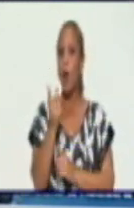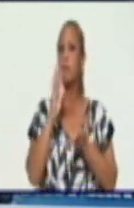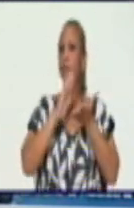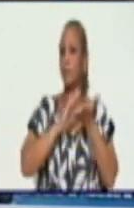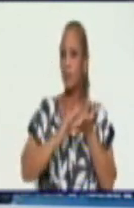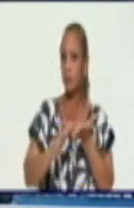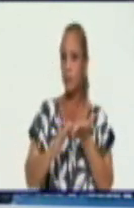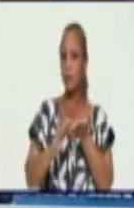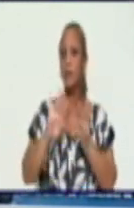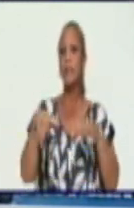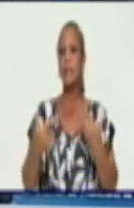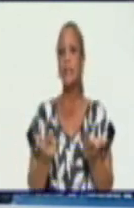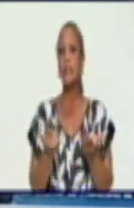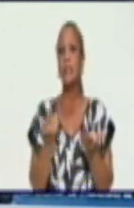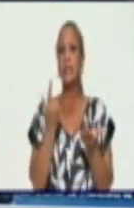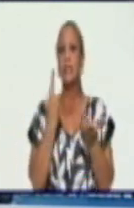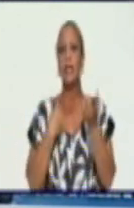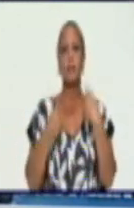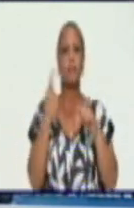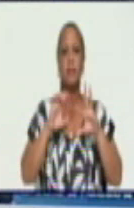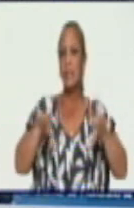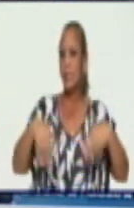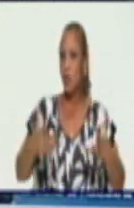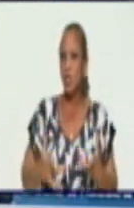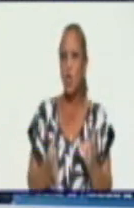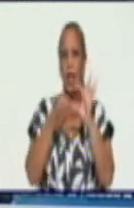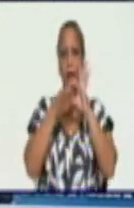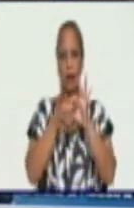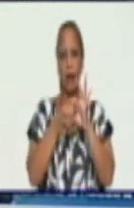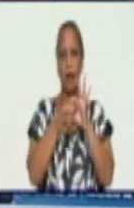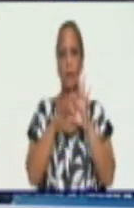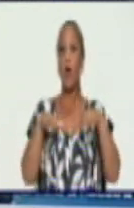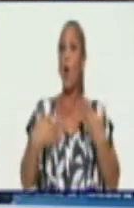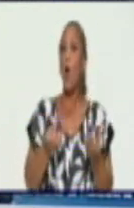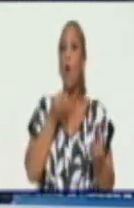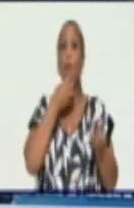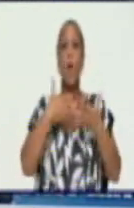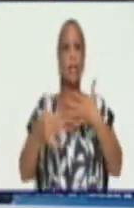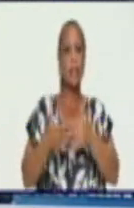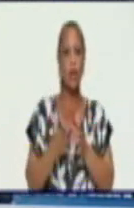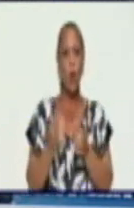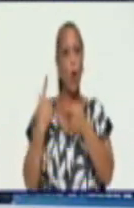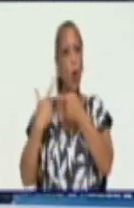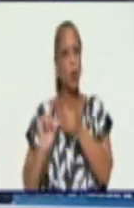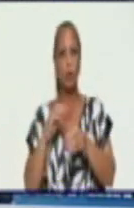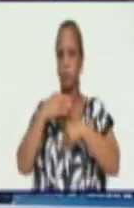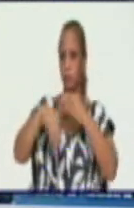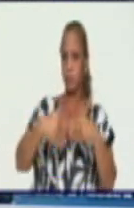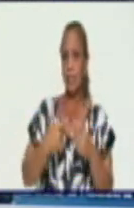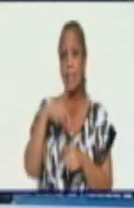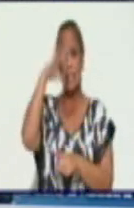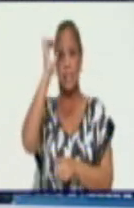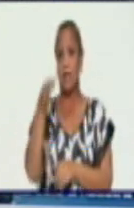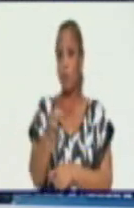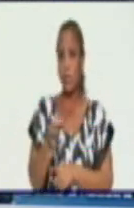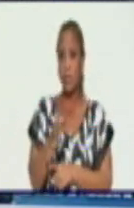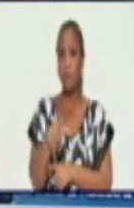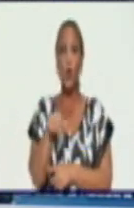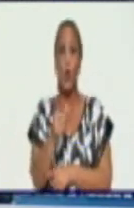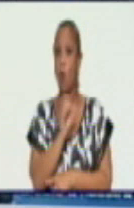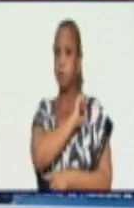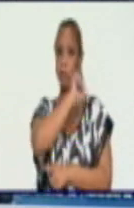las que constituyan causas de hecho situaciones graves o cualquier otra incidencia si el municipio no logra la